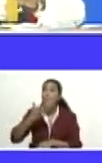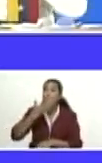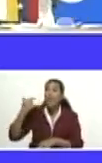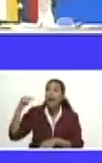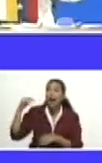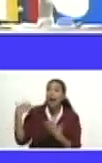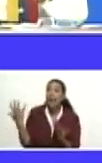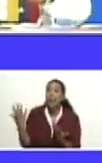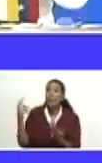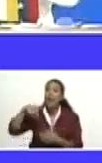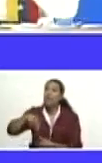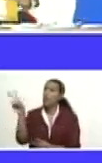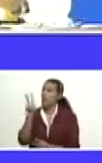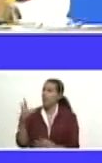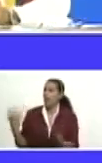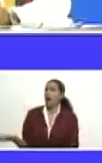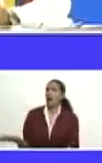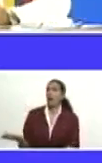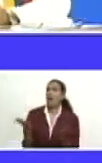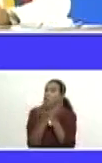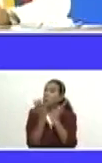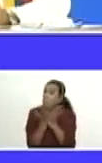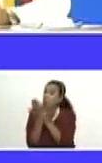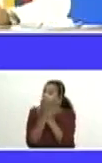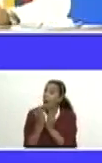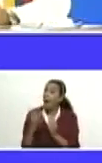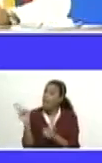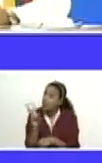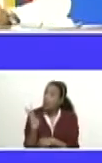médicos y médicas son los venezolanos. Estudia en Venezuela.